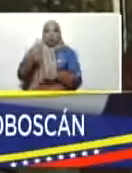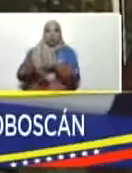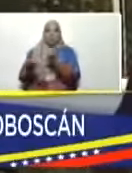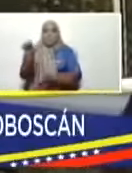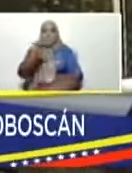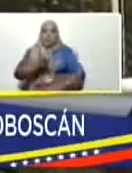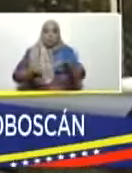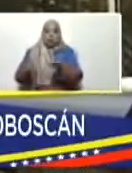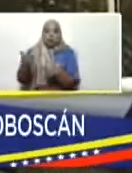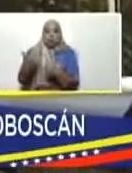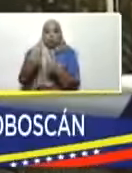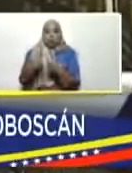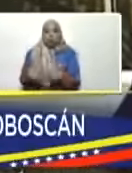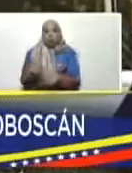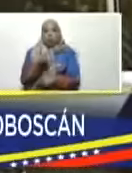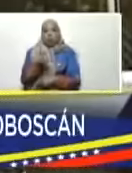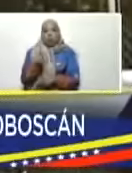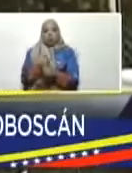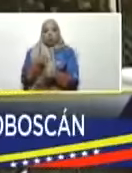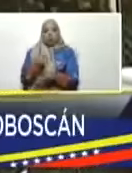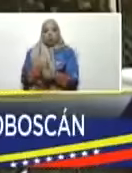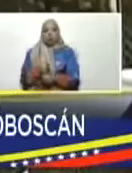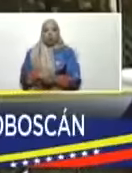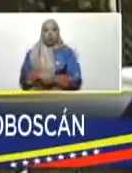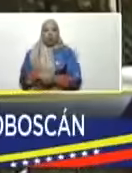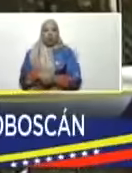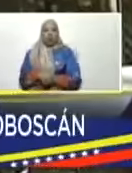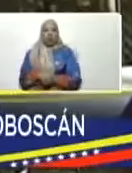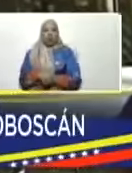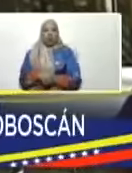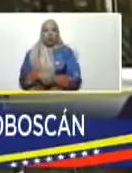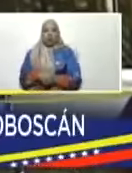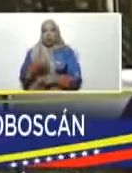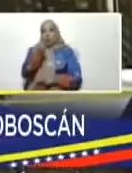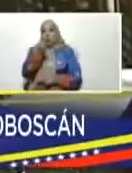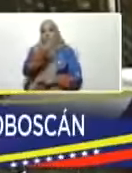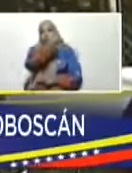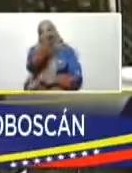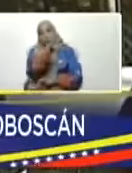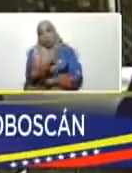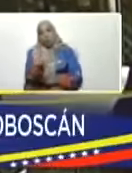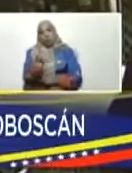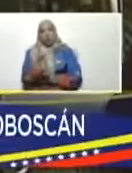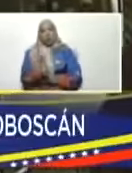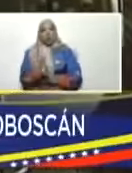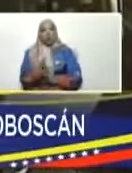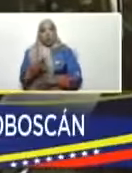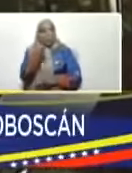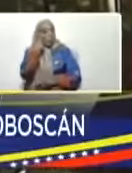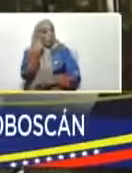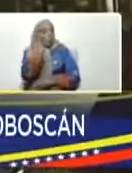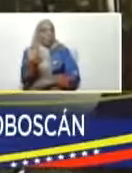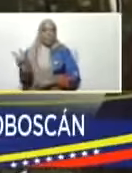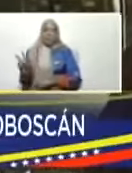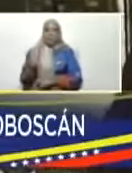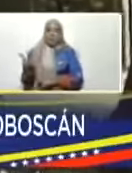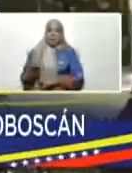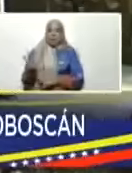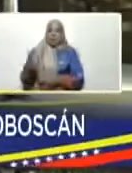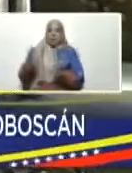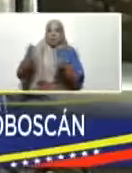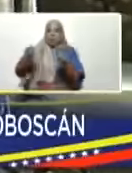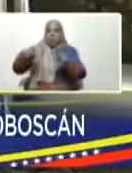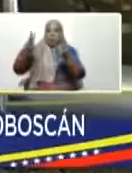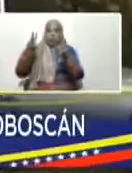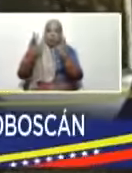petroquímica. Te lo voy a decir en buen zuliano. Por donde lo miréis, Venezuela es el país de las